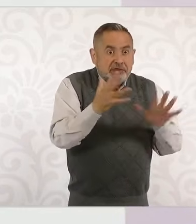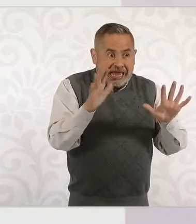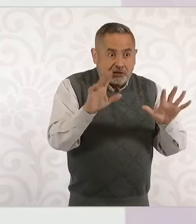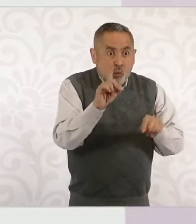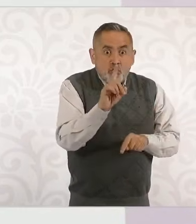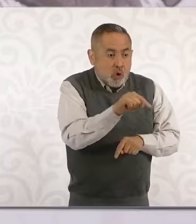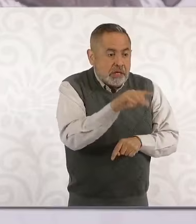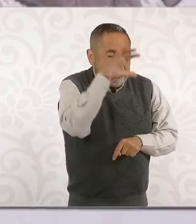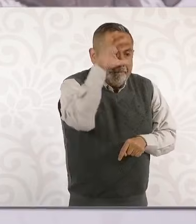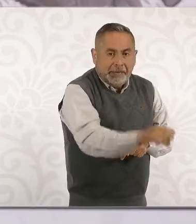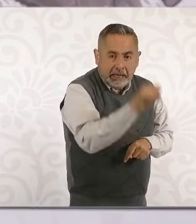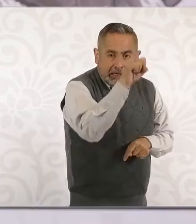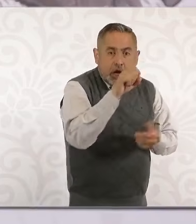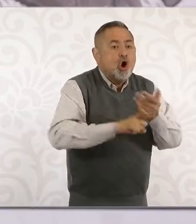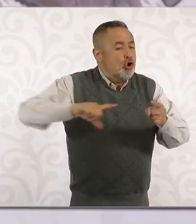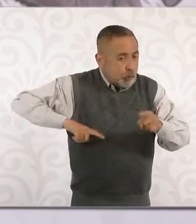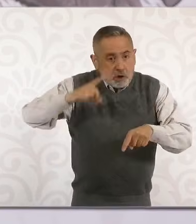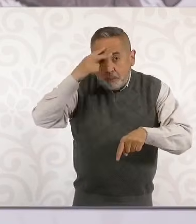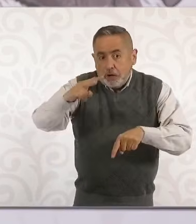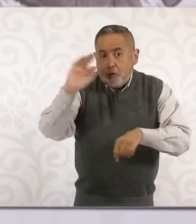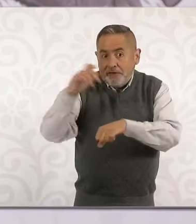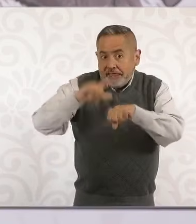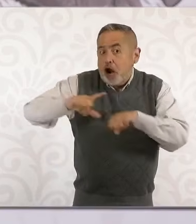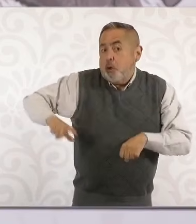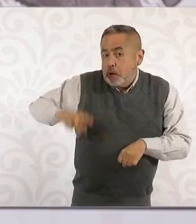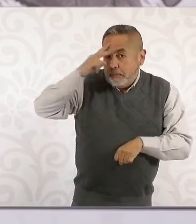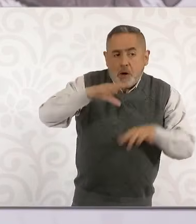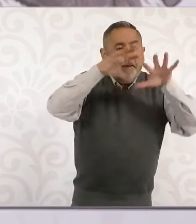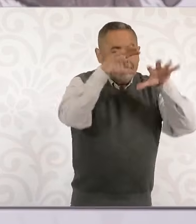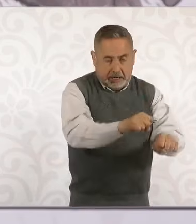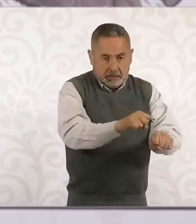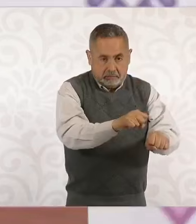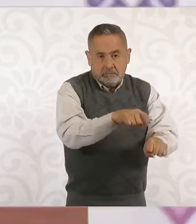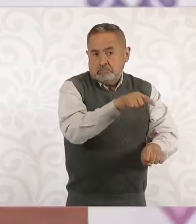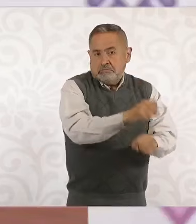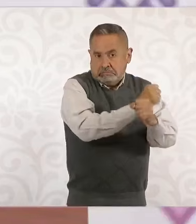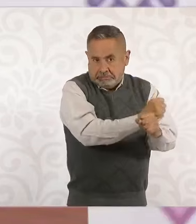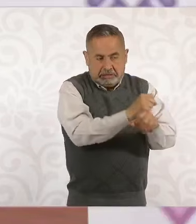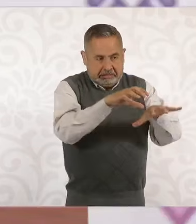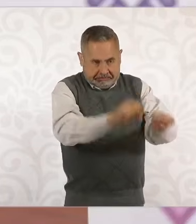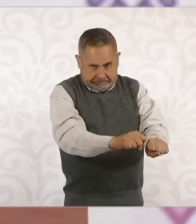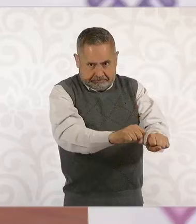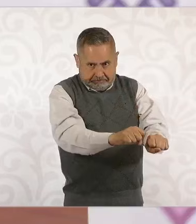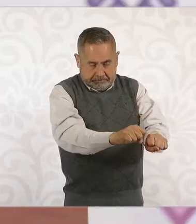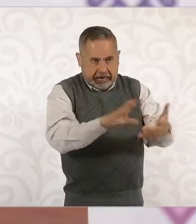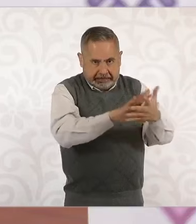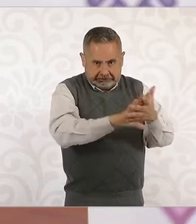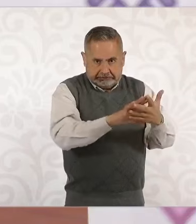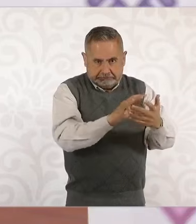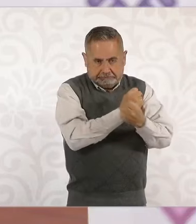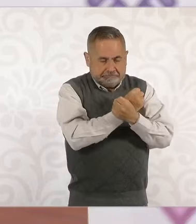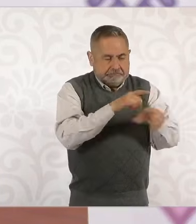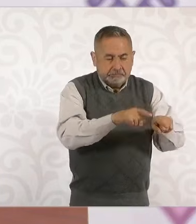fuerzas federales del gobierno de México y estaba detenido. Y por otro lado, esa